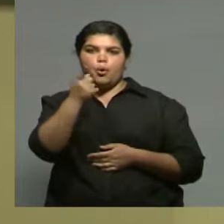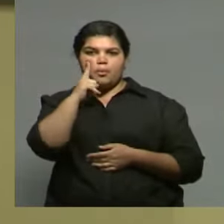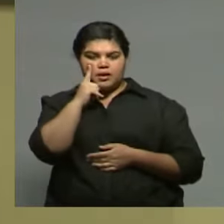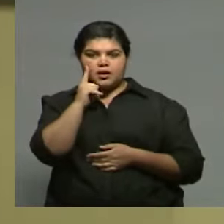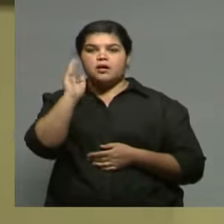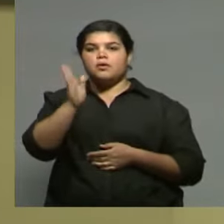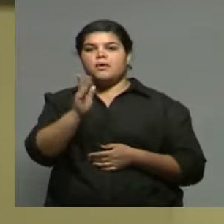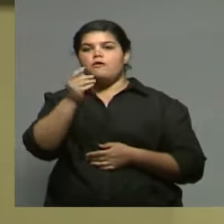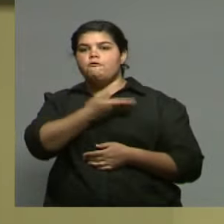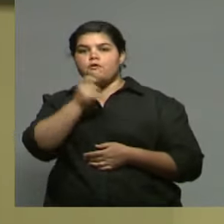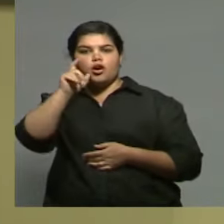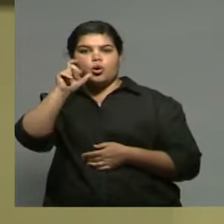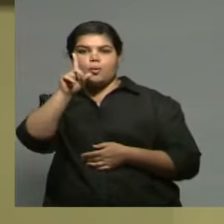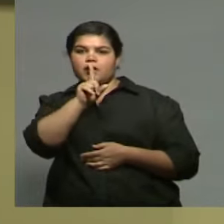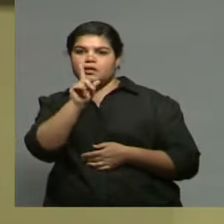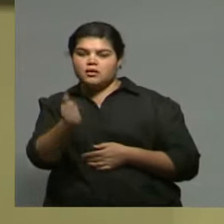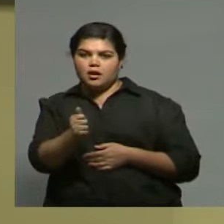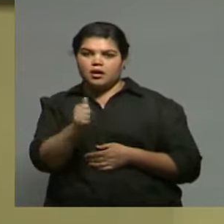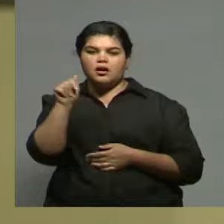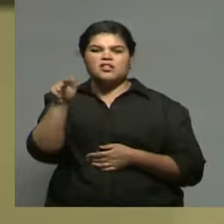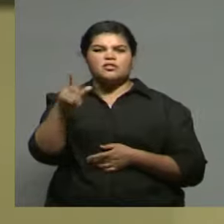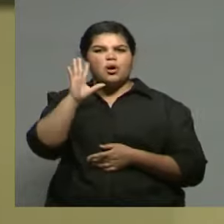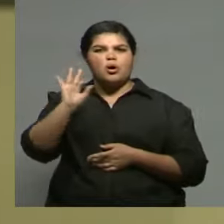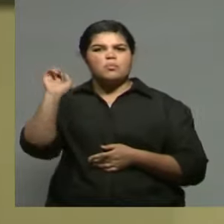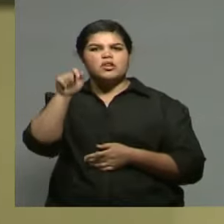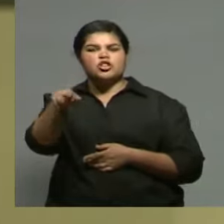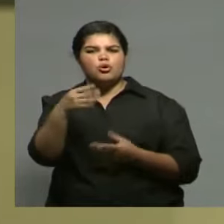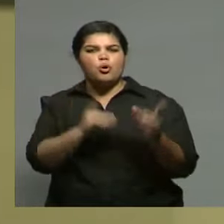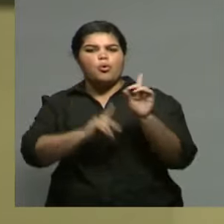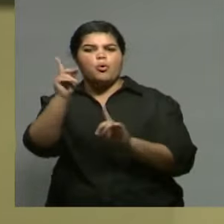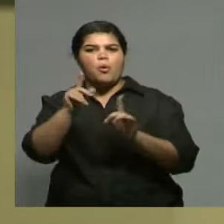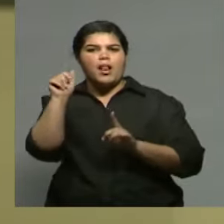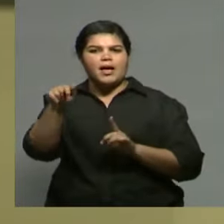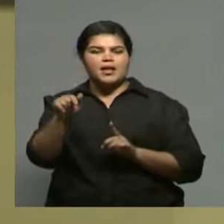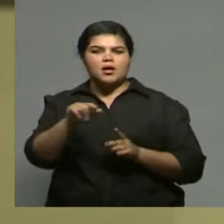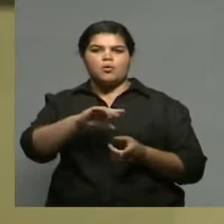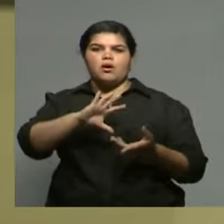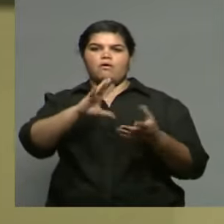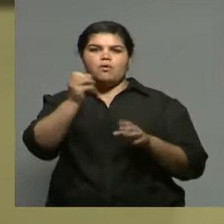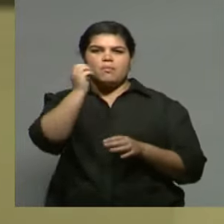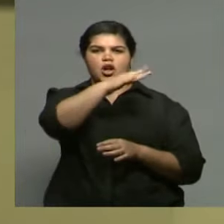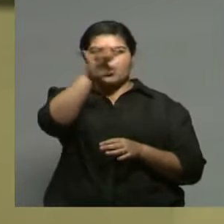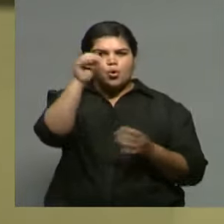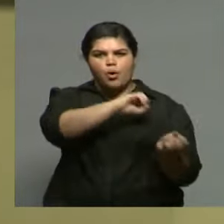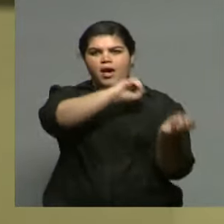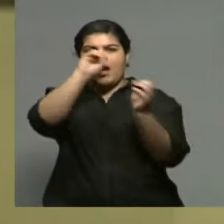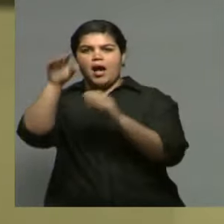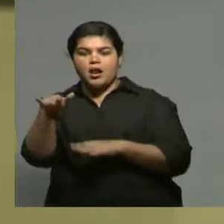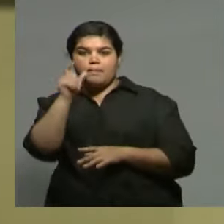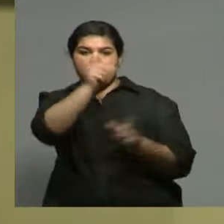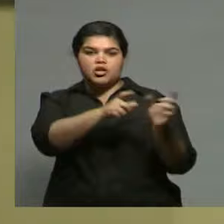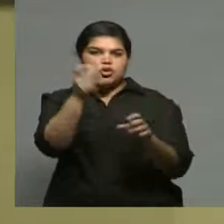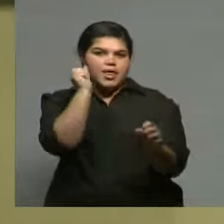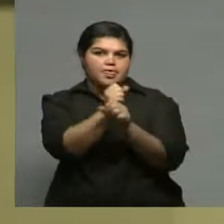te merece lo que decía justamente Eduardo con respecto a este éxodo rural? Él ya lo llevó al plano de gente que va a quedar